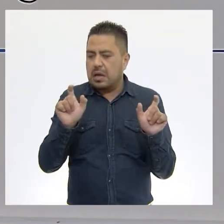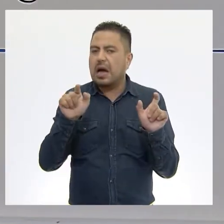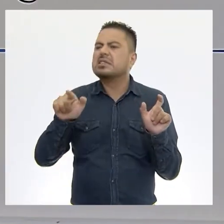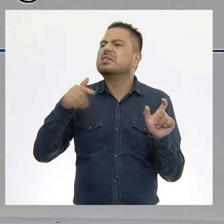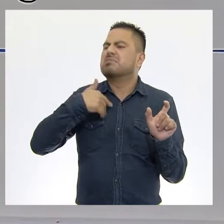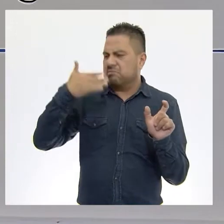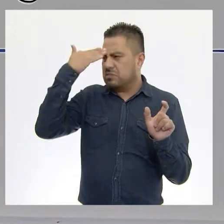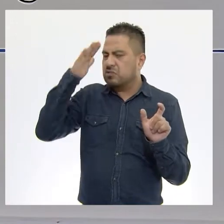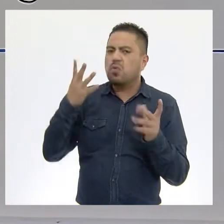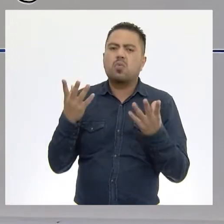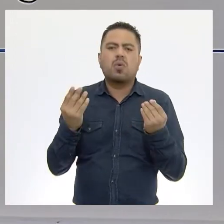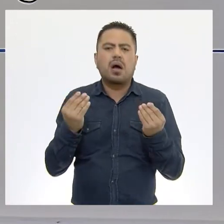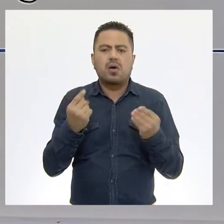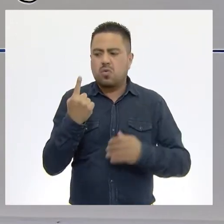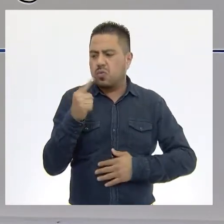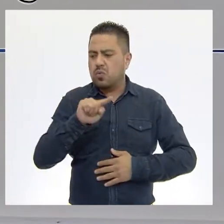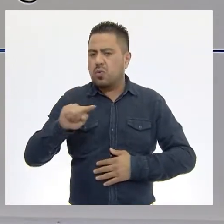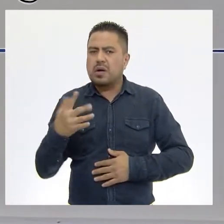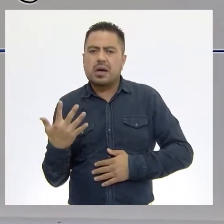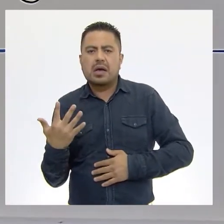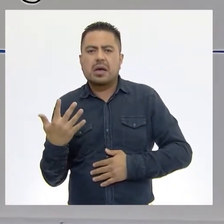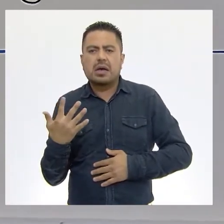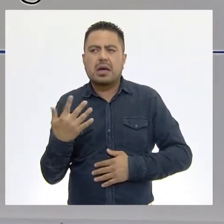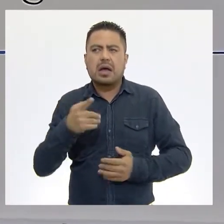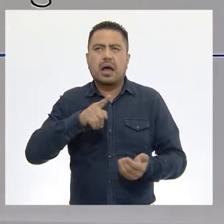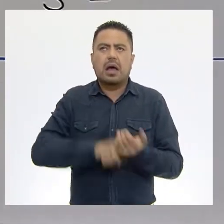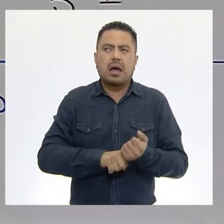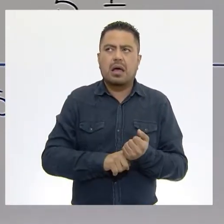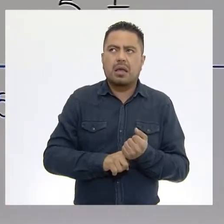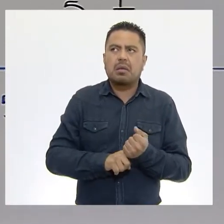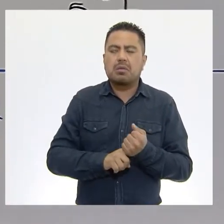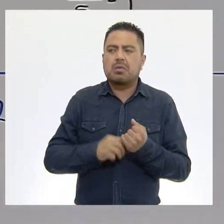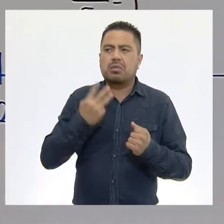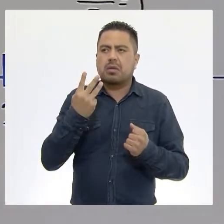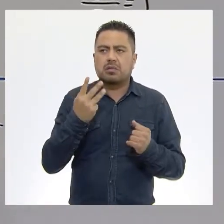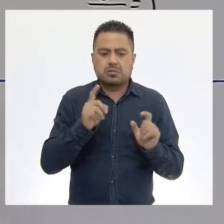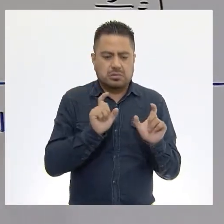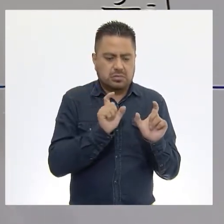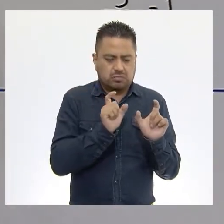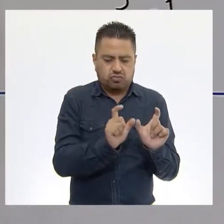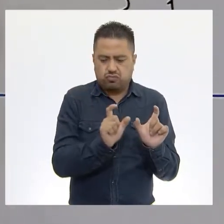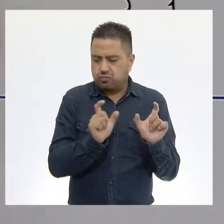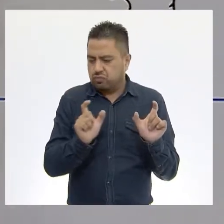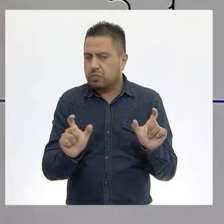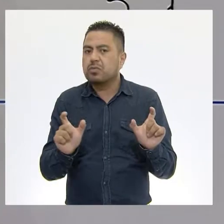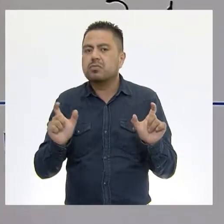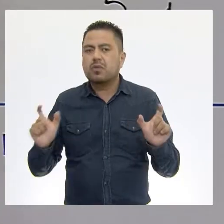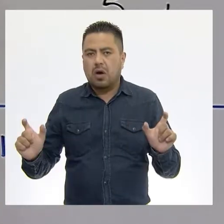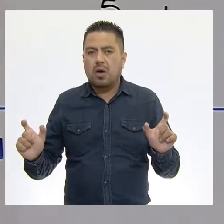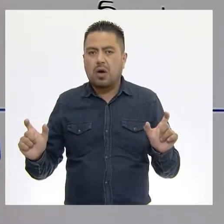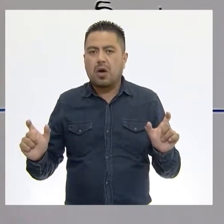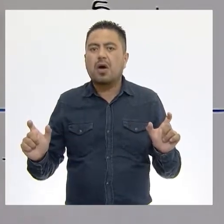saber cuánto es 1/5 en. En 3 partes. Muy bien.